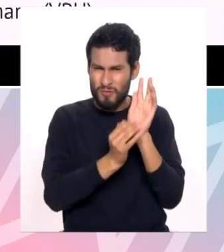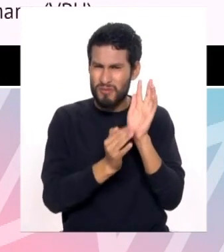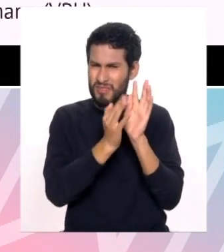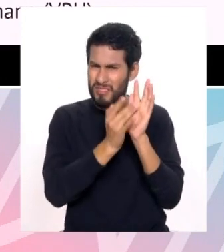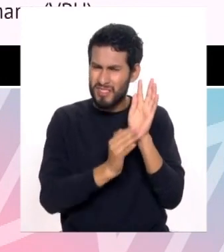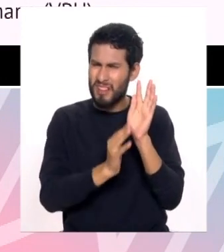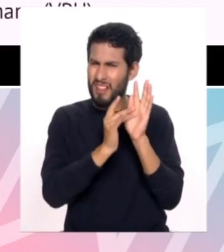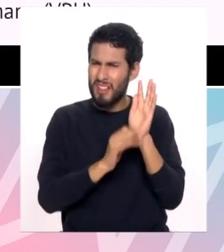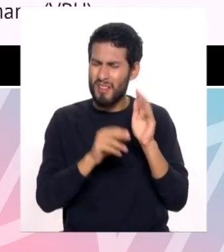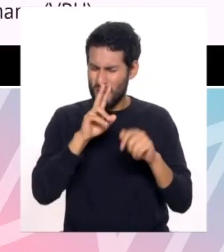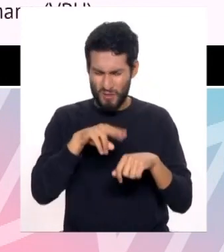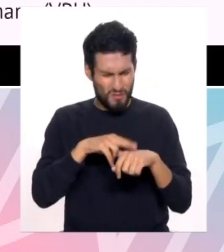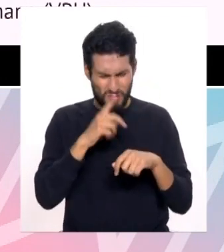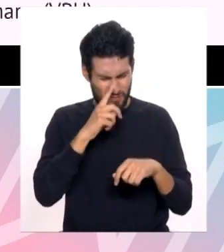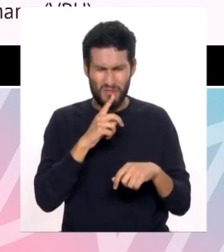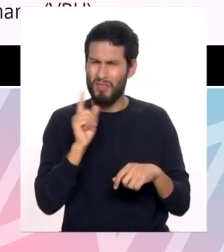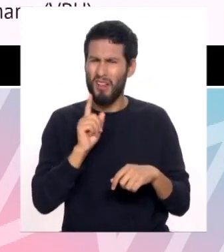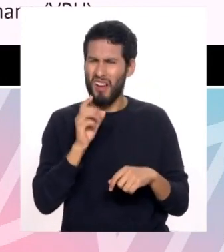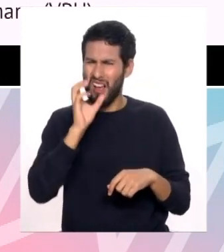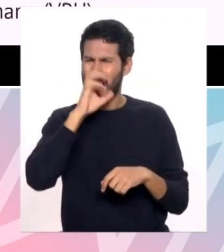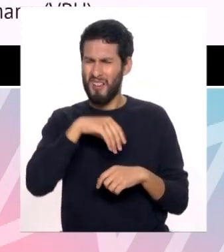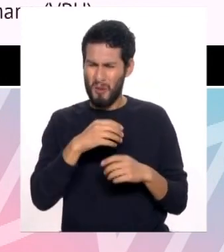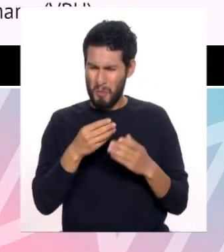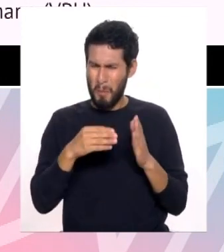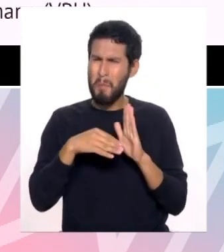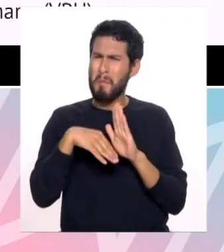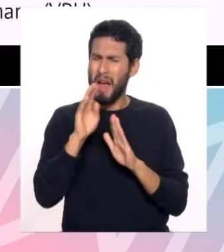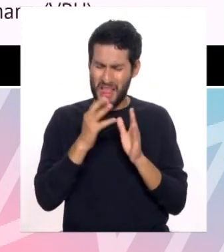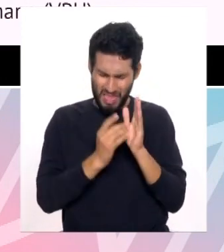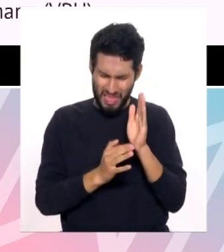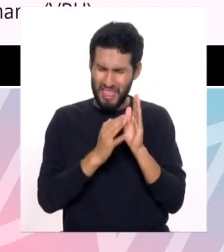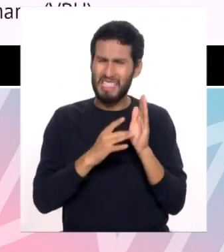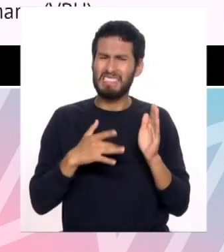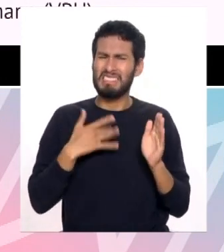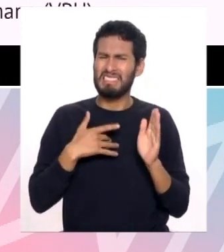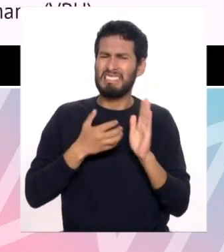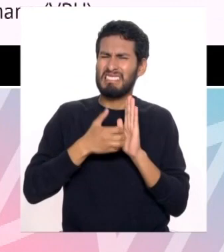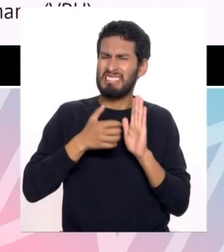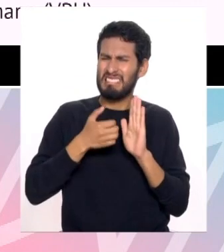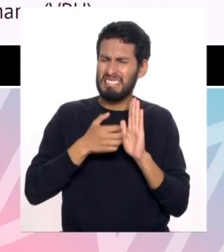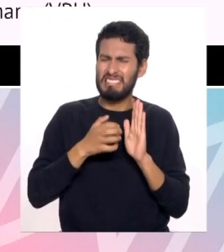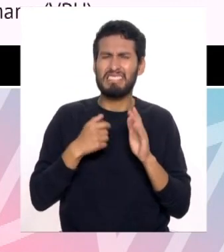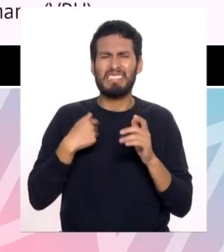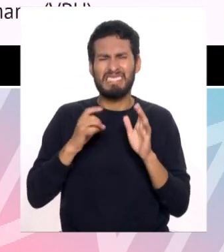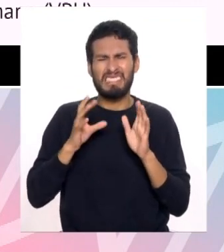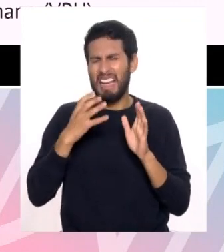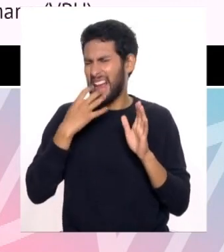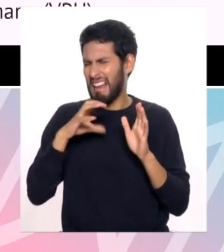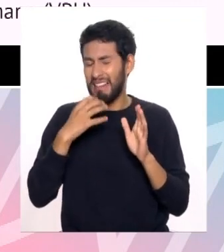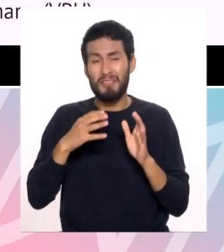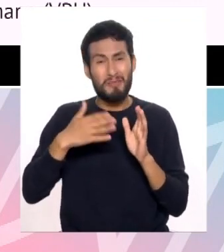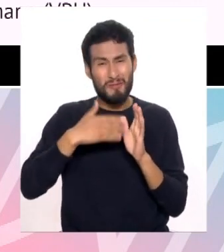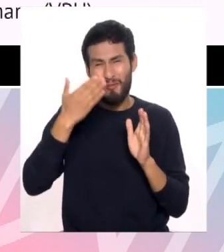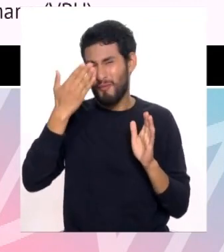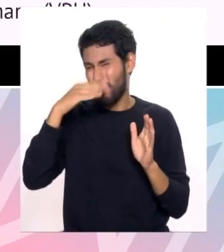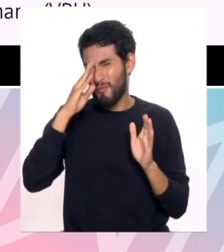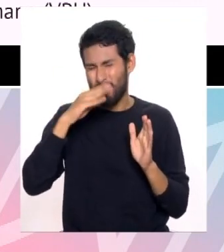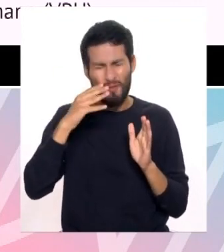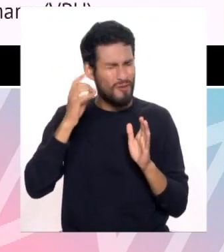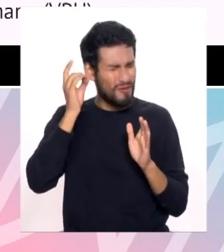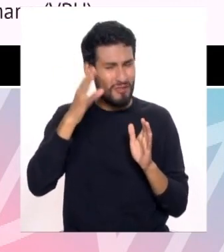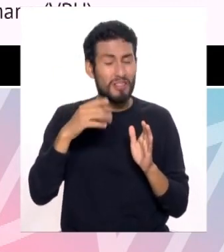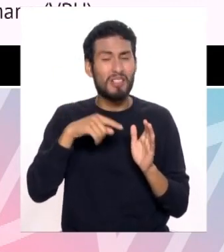provocan flujos anormales que pueden provocar ardor, picazón, pueden provocar mal olor en estas